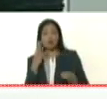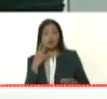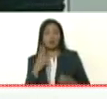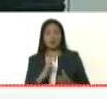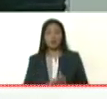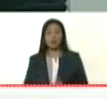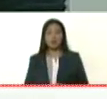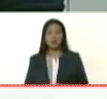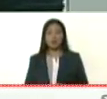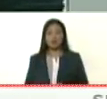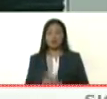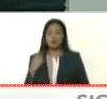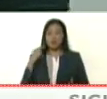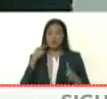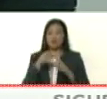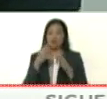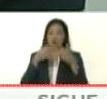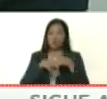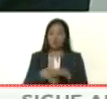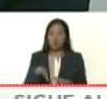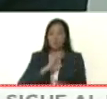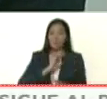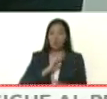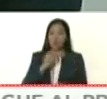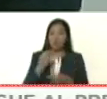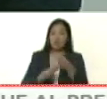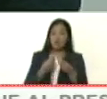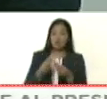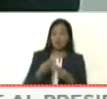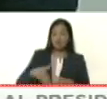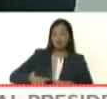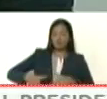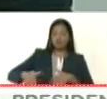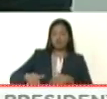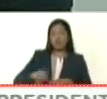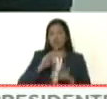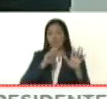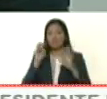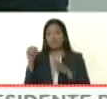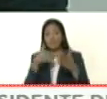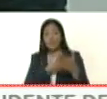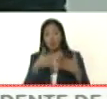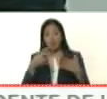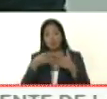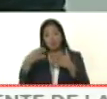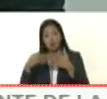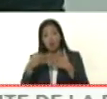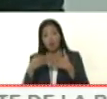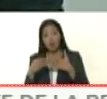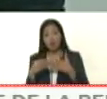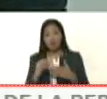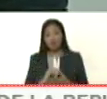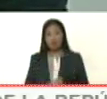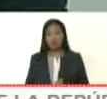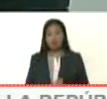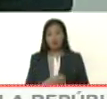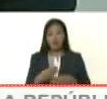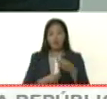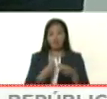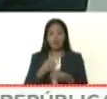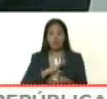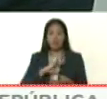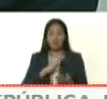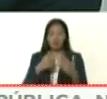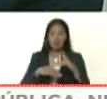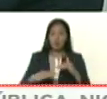persona que está directamente involucrada en haberse embolsillado esos 70 millones de dólares de excedencia por alteración de la